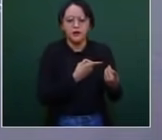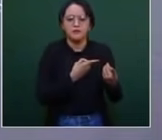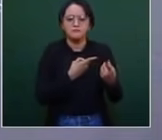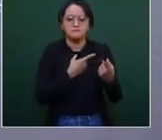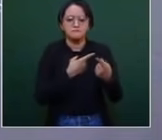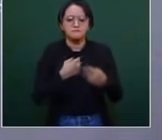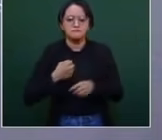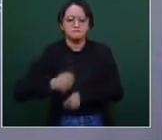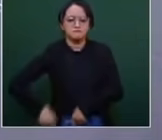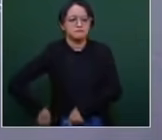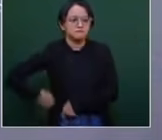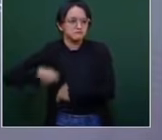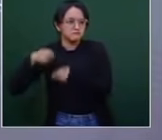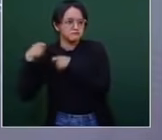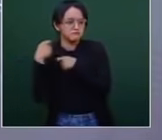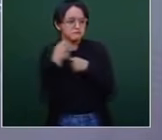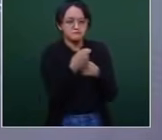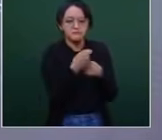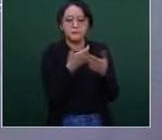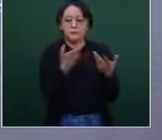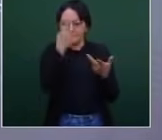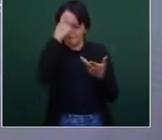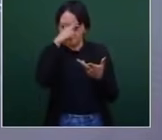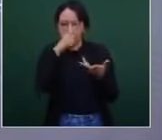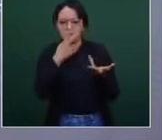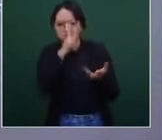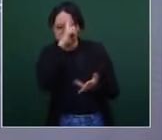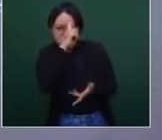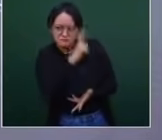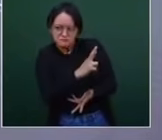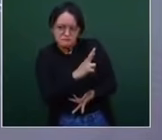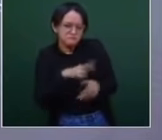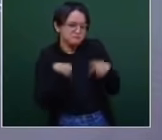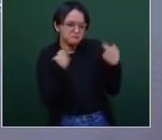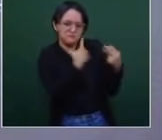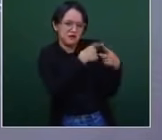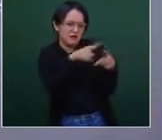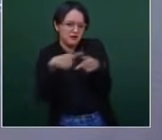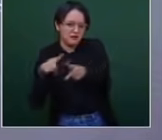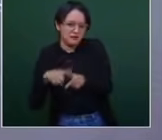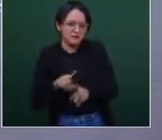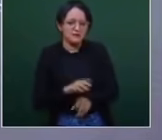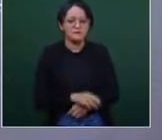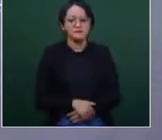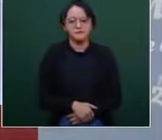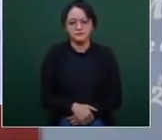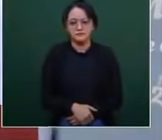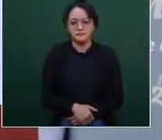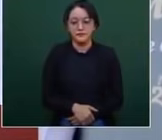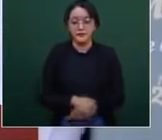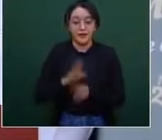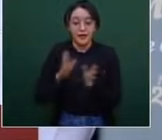otros tributos. A manera de conclusión, este triunfo,